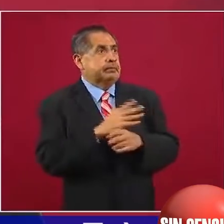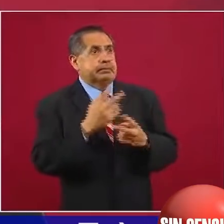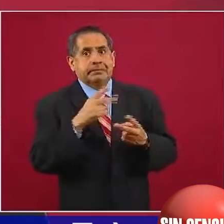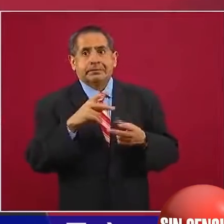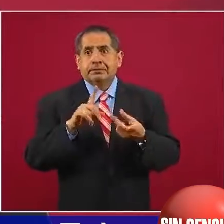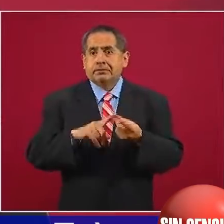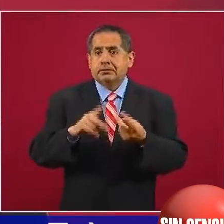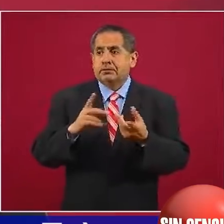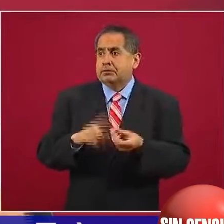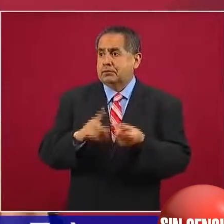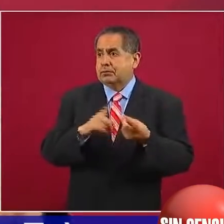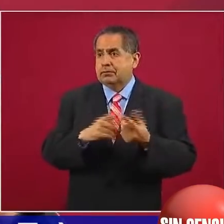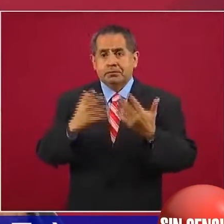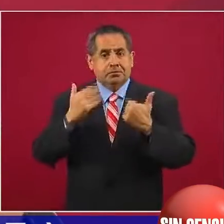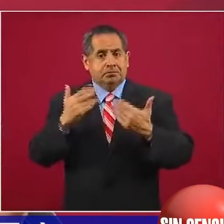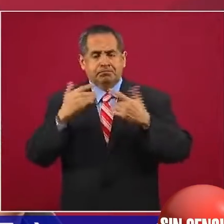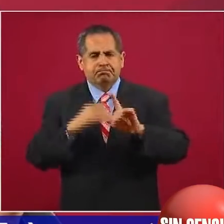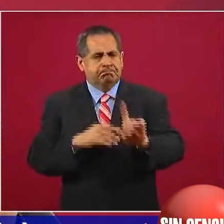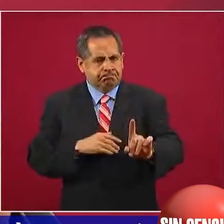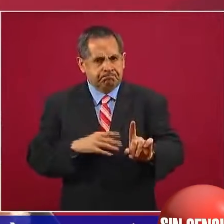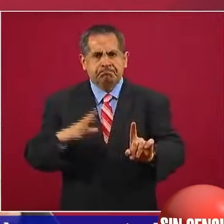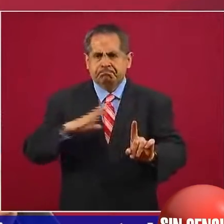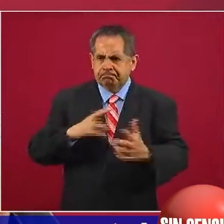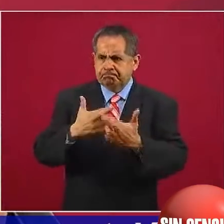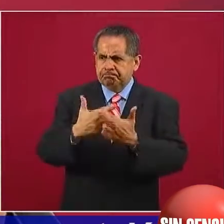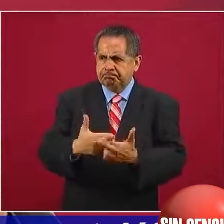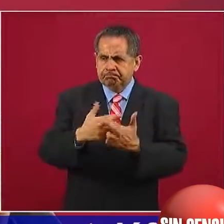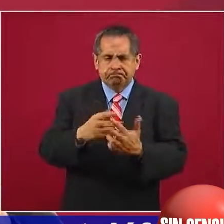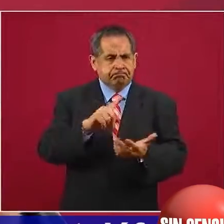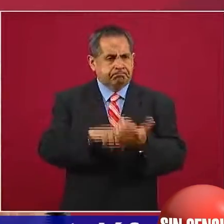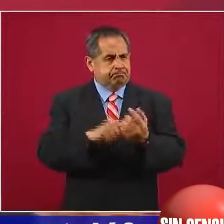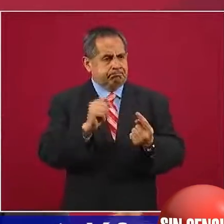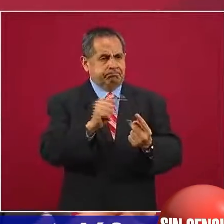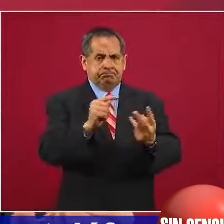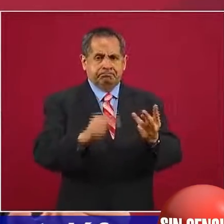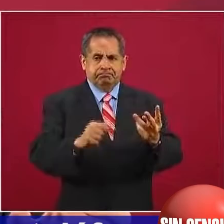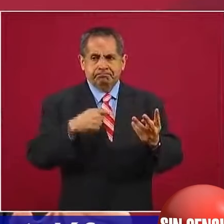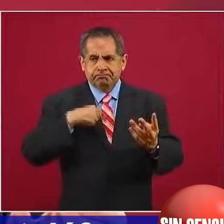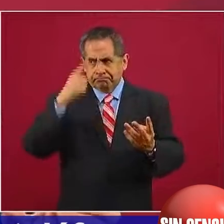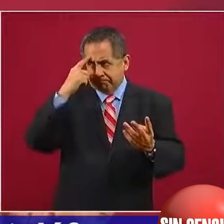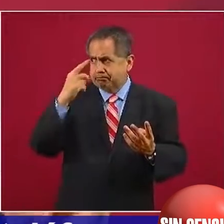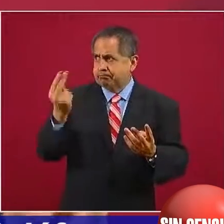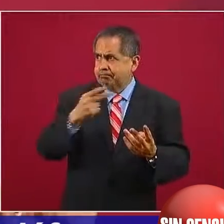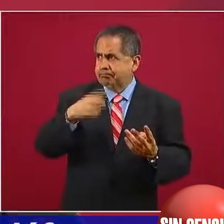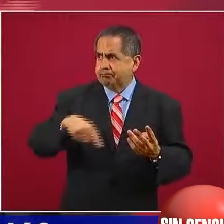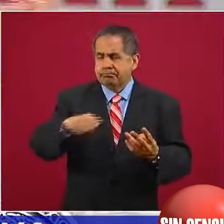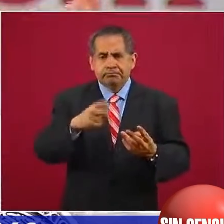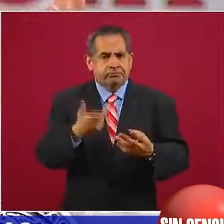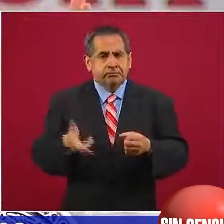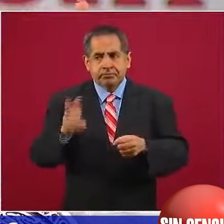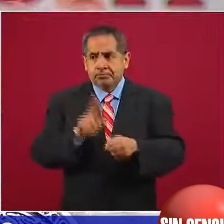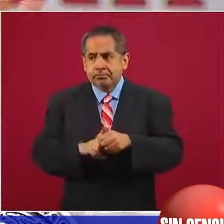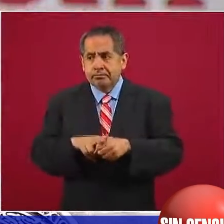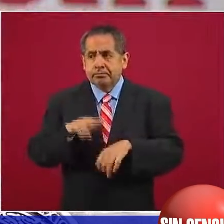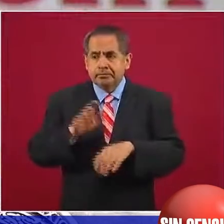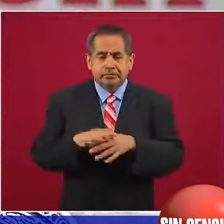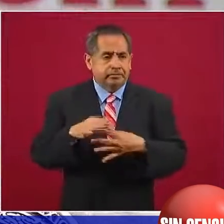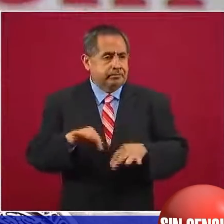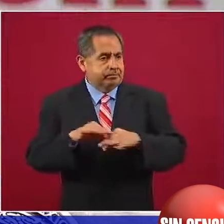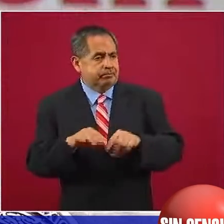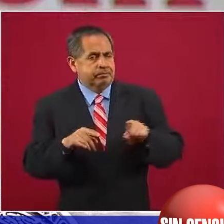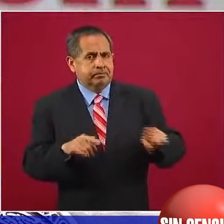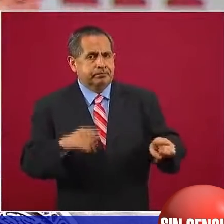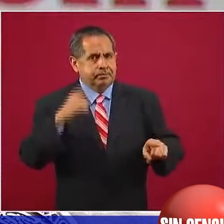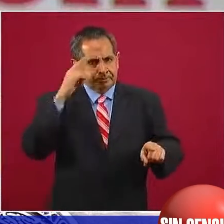importante de transmisión una cantidad de personas que necesitaron hospitalización y que fuera mayor a la disponibilidad